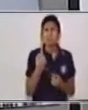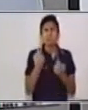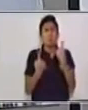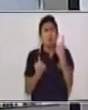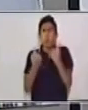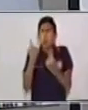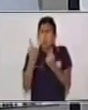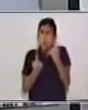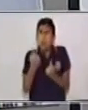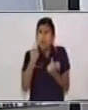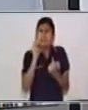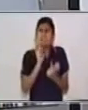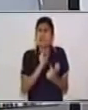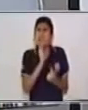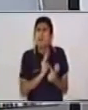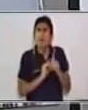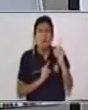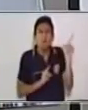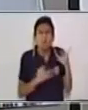es el núcleo del predicado?